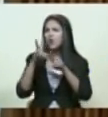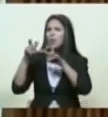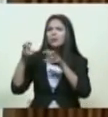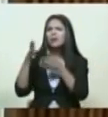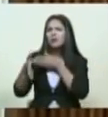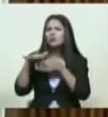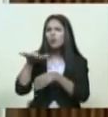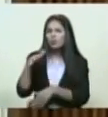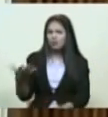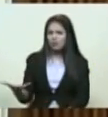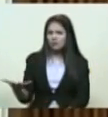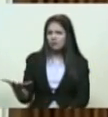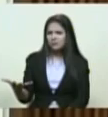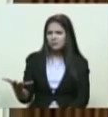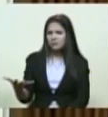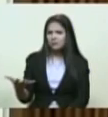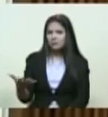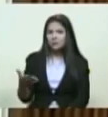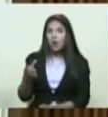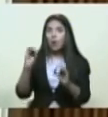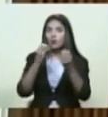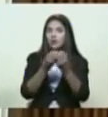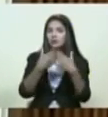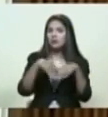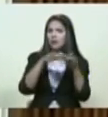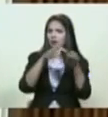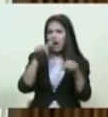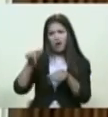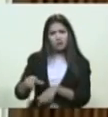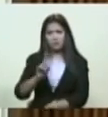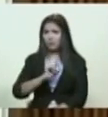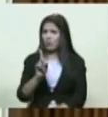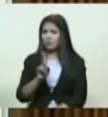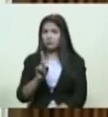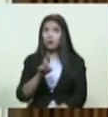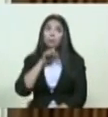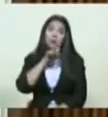dónde? ¿Desde una ONG o qué? Porque aquí no las va a adelantar.